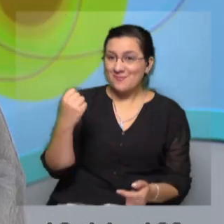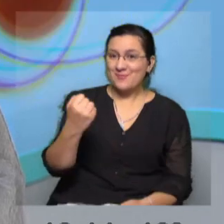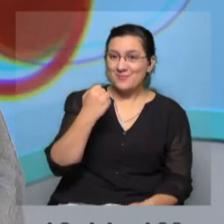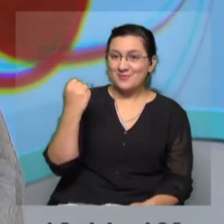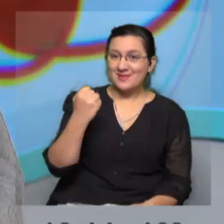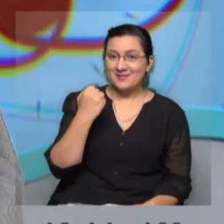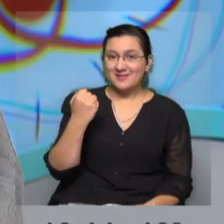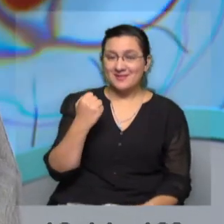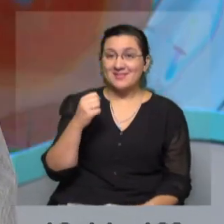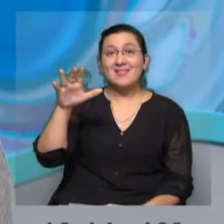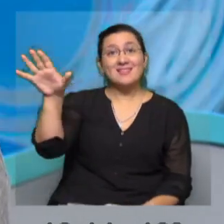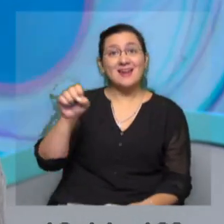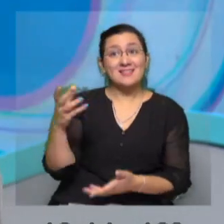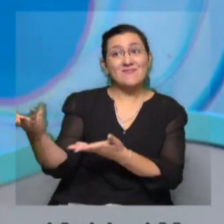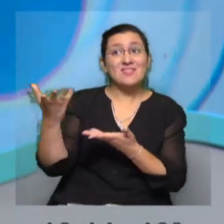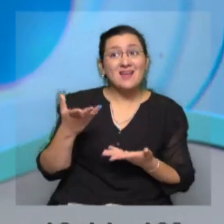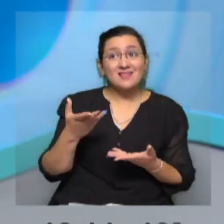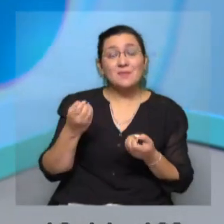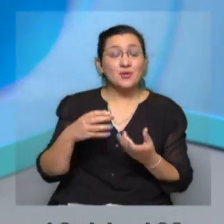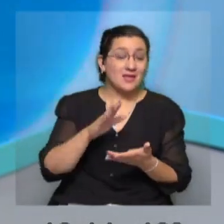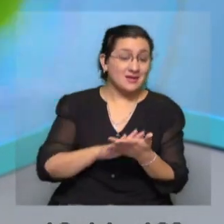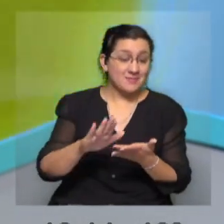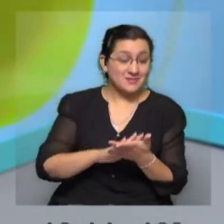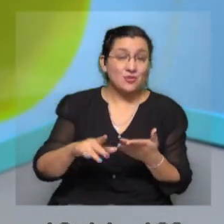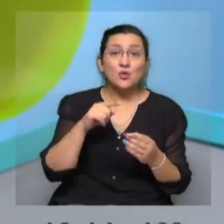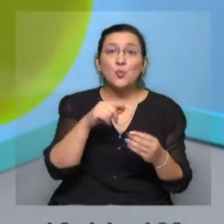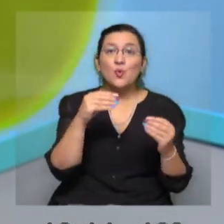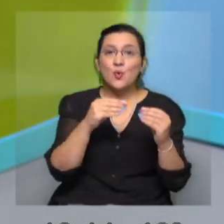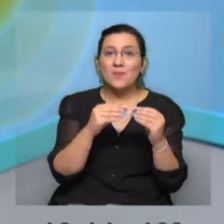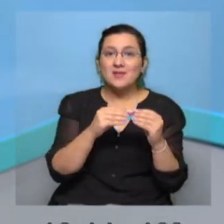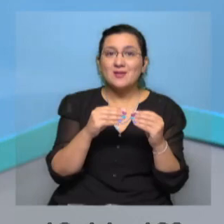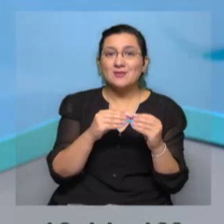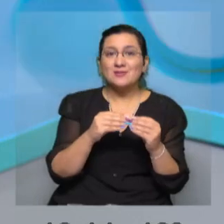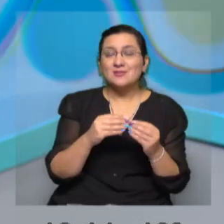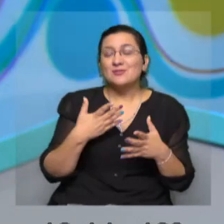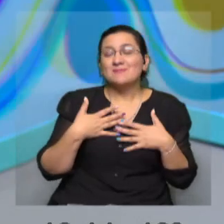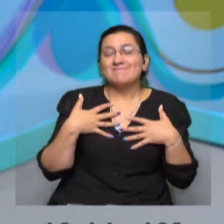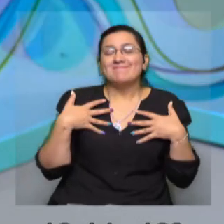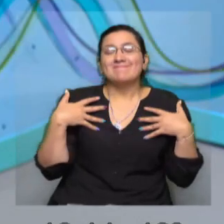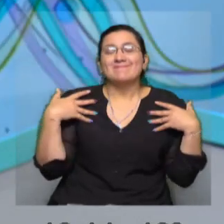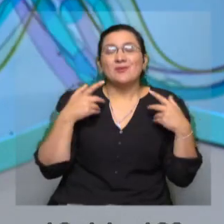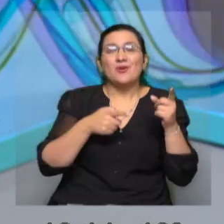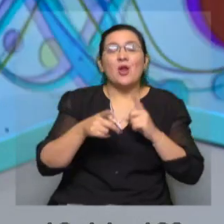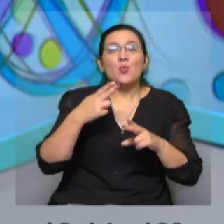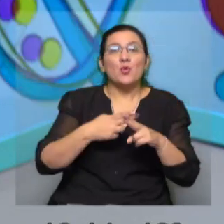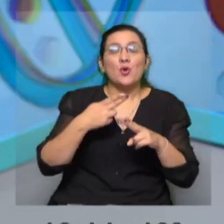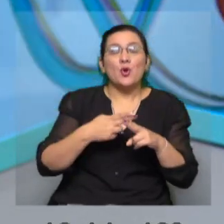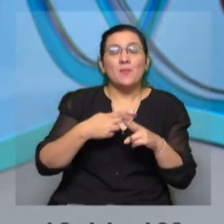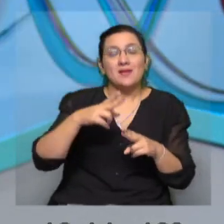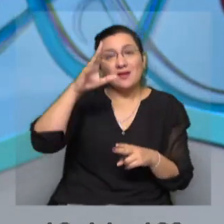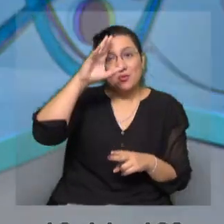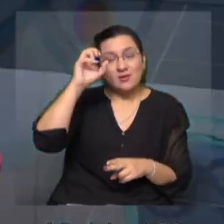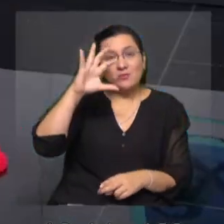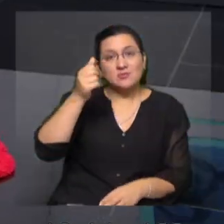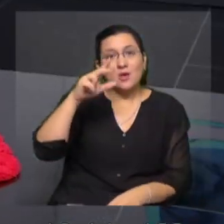esto de traerte, porque aparte repasando después lo que eran tus compañeros, me moría de la emoción con algunos de los nombres que recordaba, bueno, Saúl en